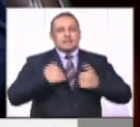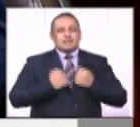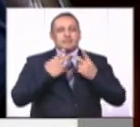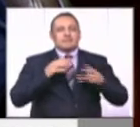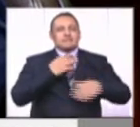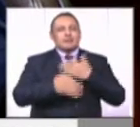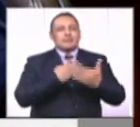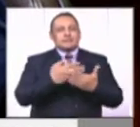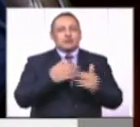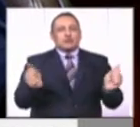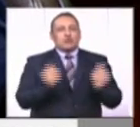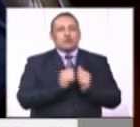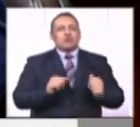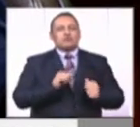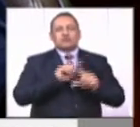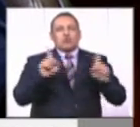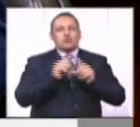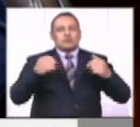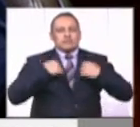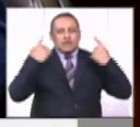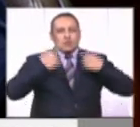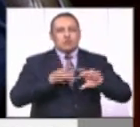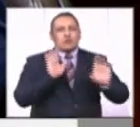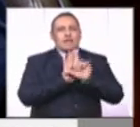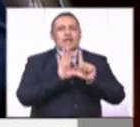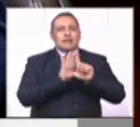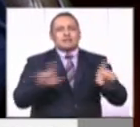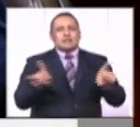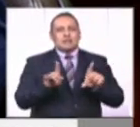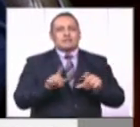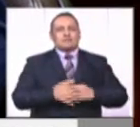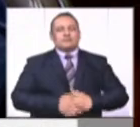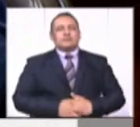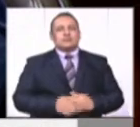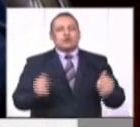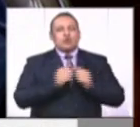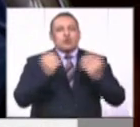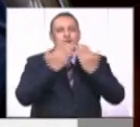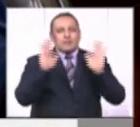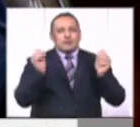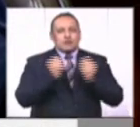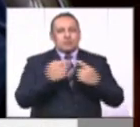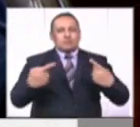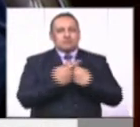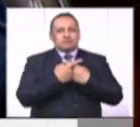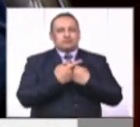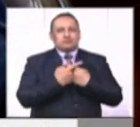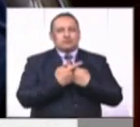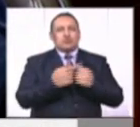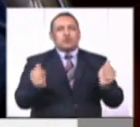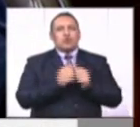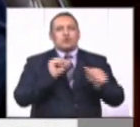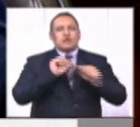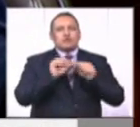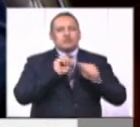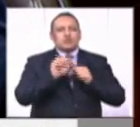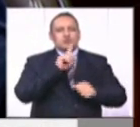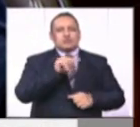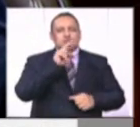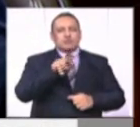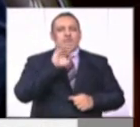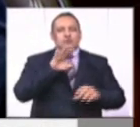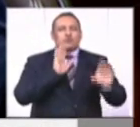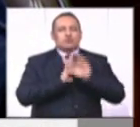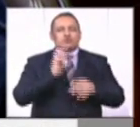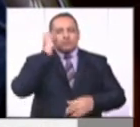realizaron sin cobertura constitucional o legal en abierta contradicción del artículo 125 de